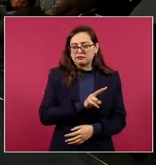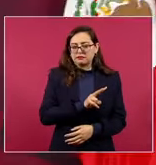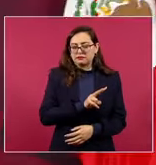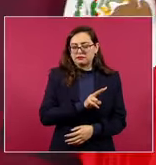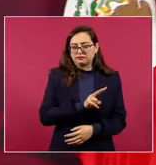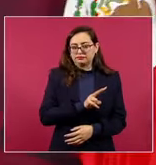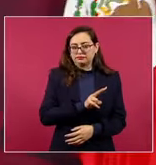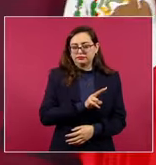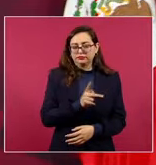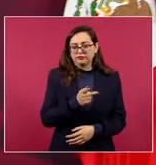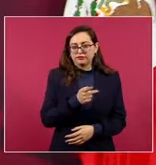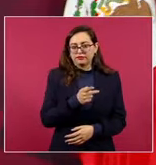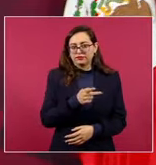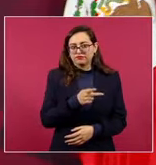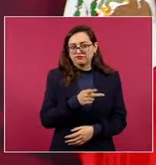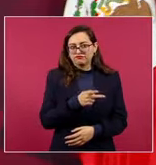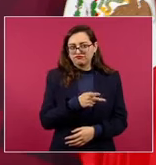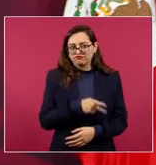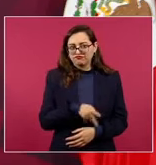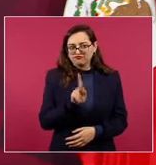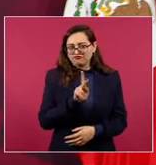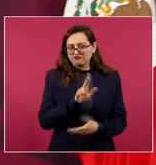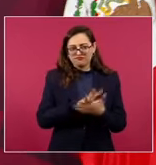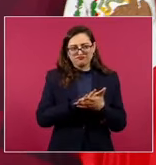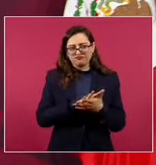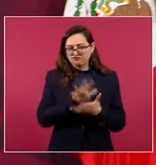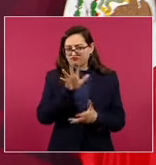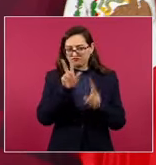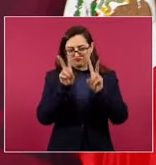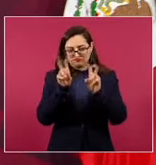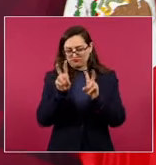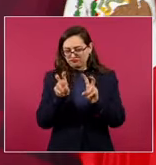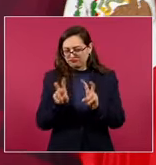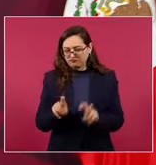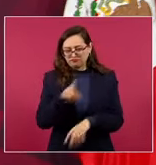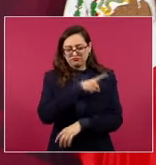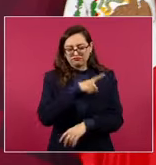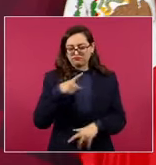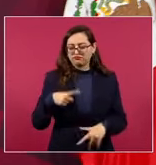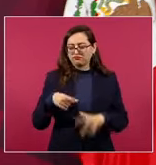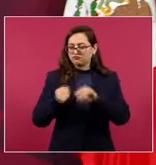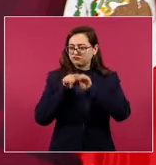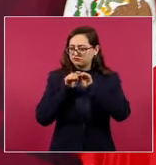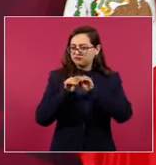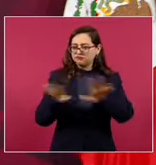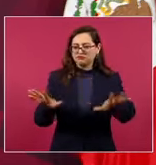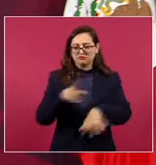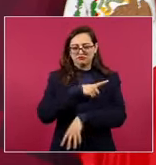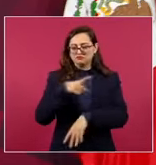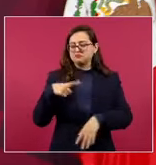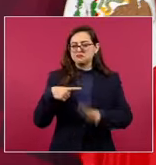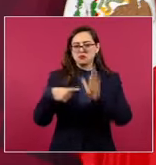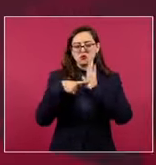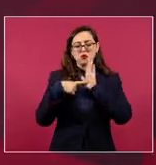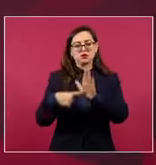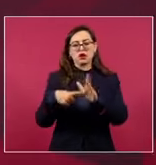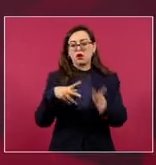para la humanidad, pero lo demás debe de saberse todo.